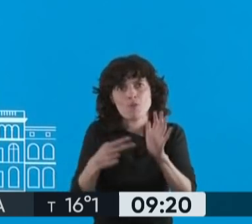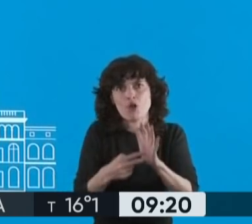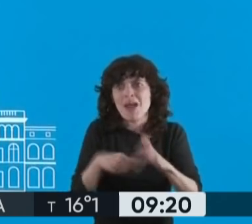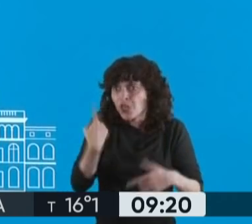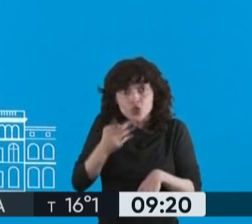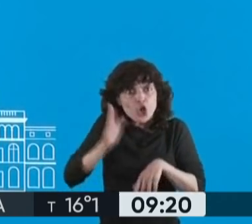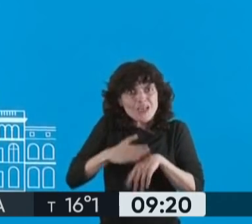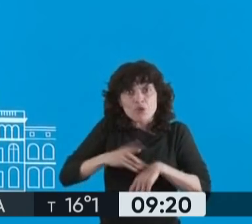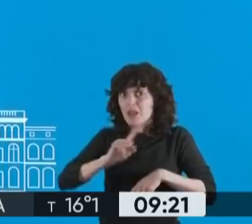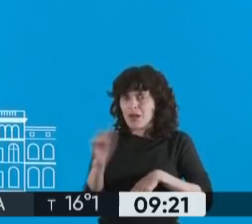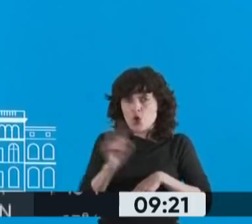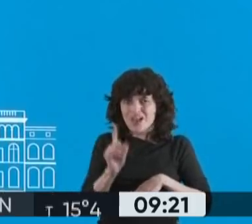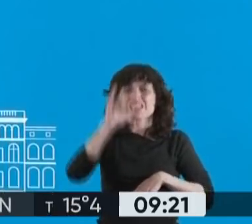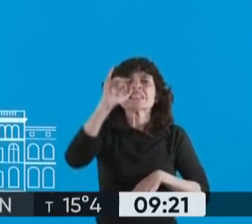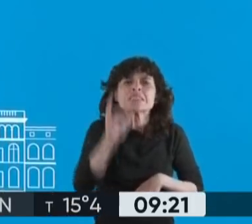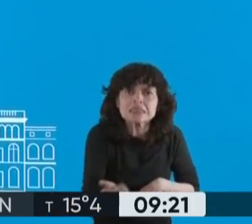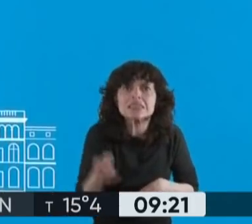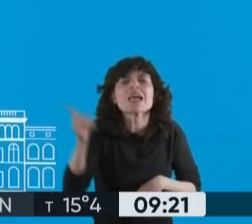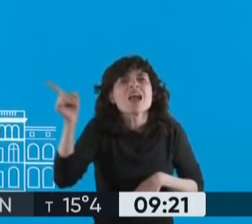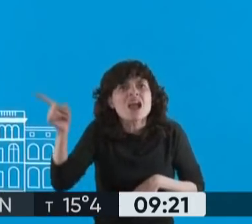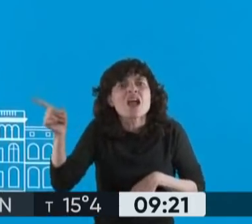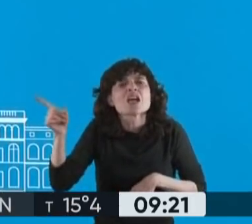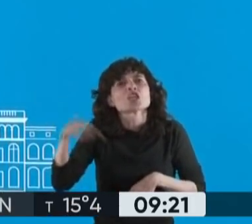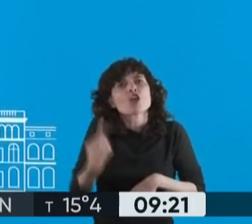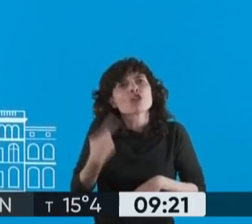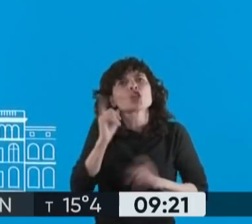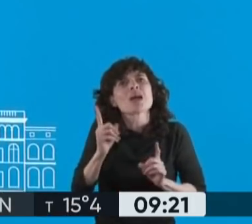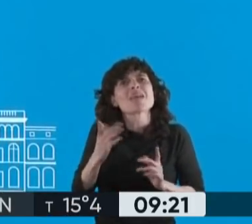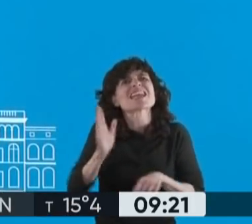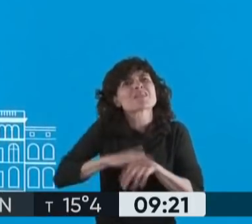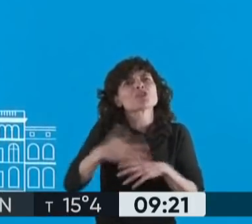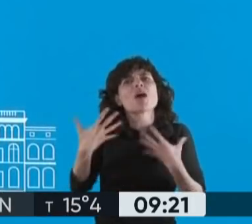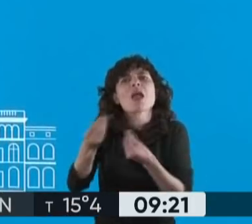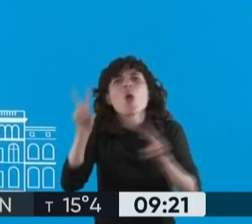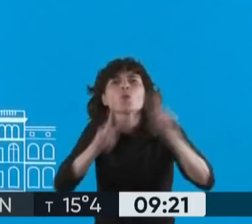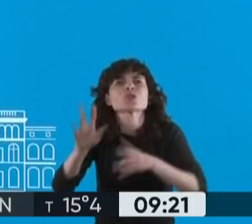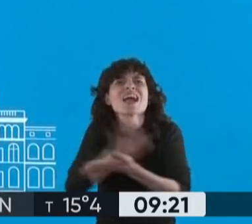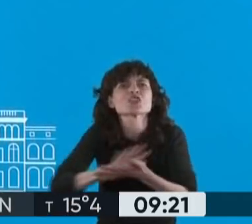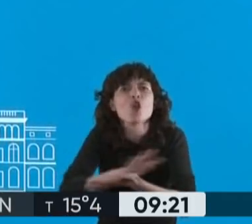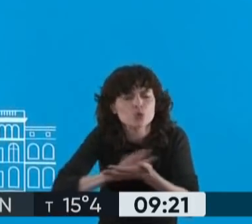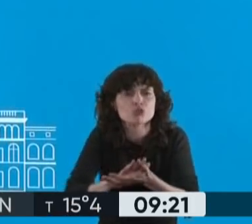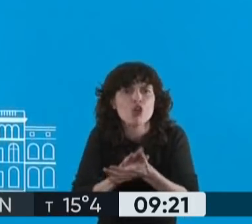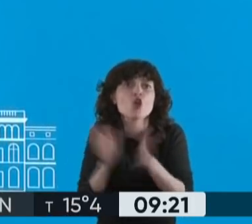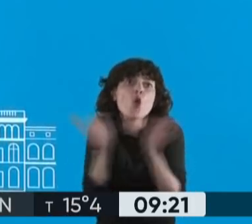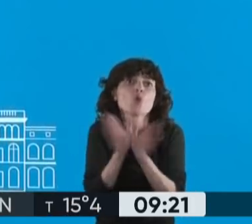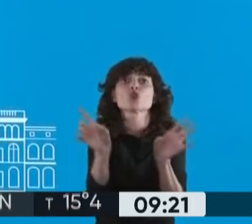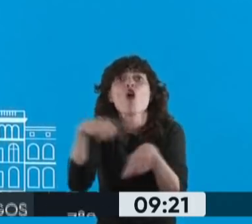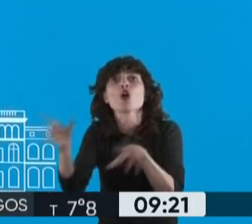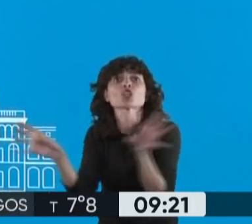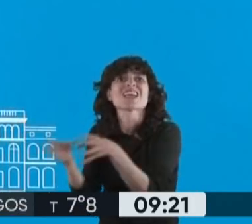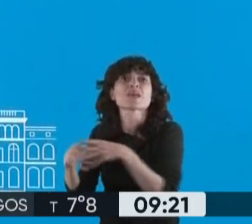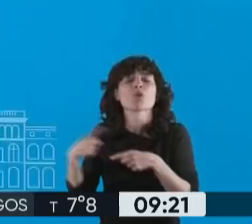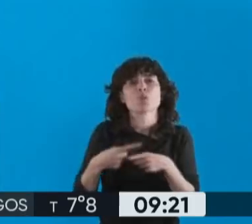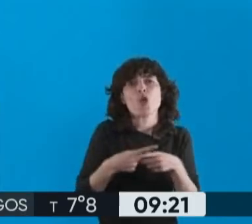a solucionarlo y que nos parece auspicioso poder compartir esa responsabilidad con el resto de las fuerzas políticas. Muchas gracias,